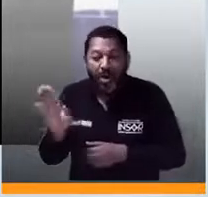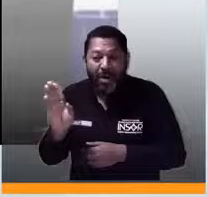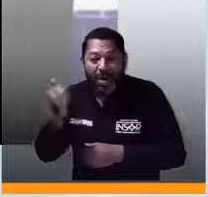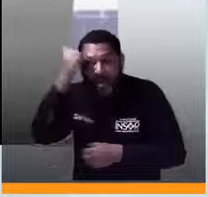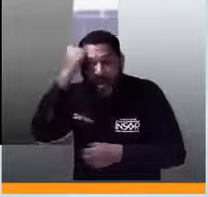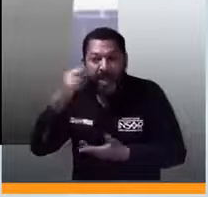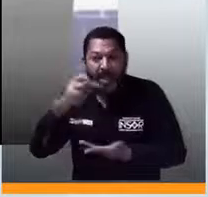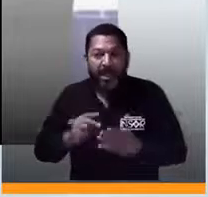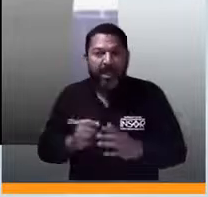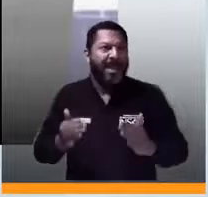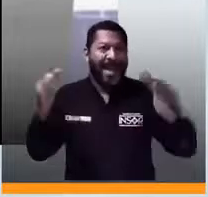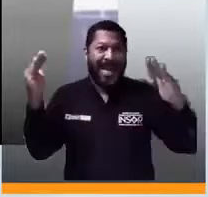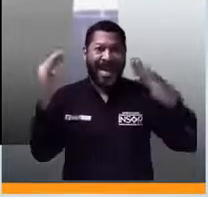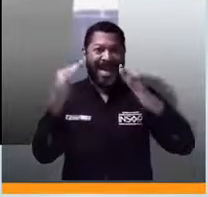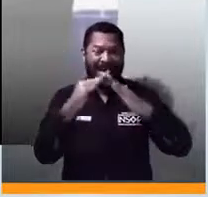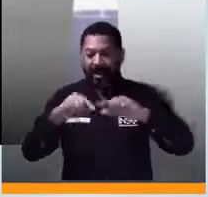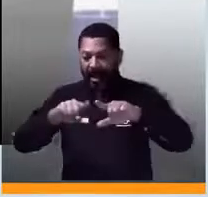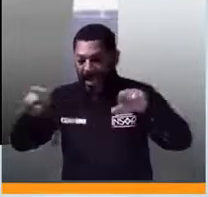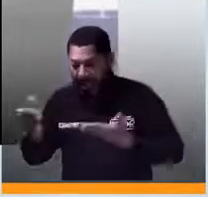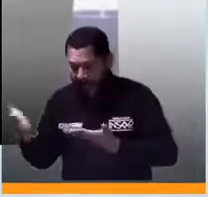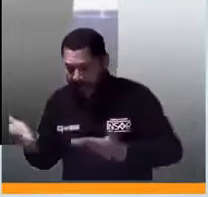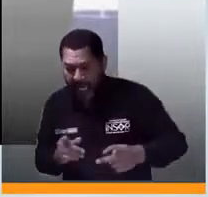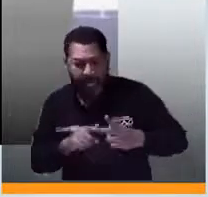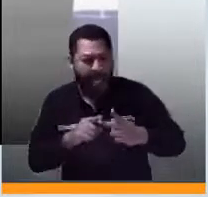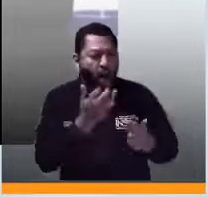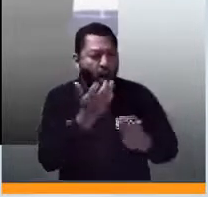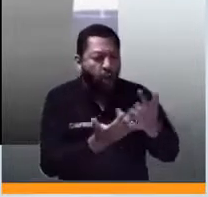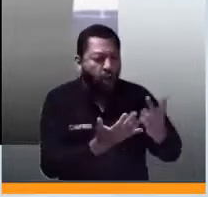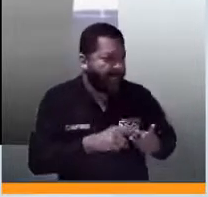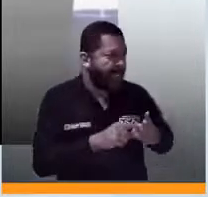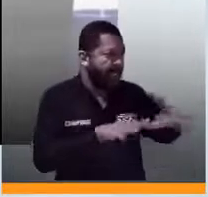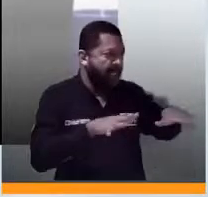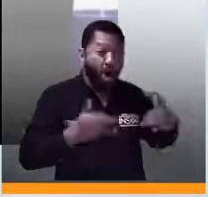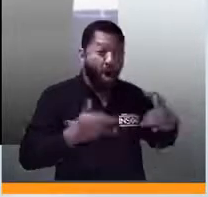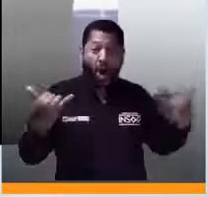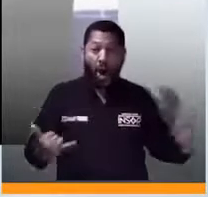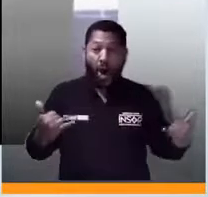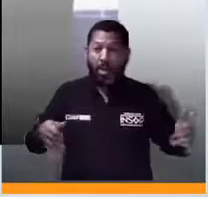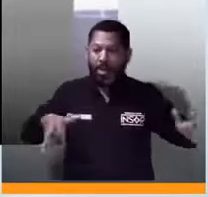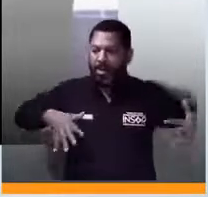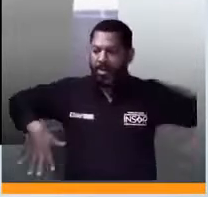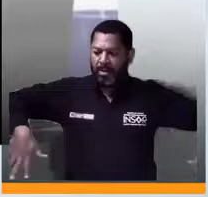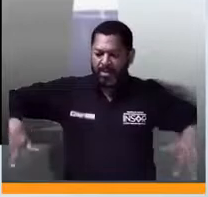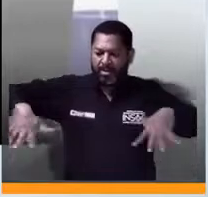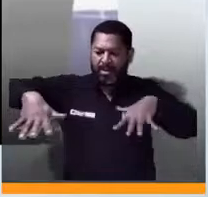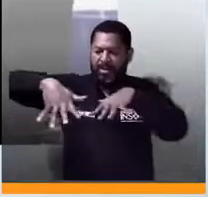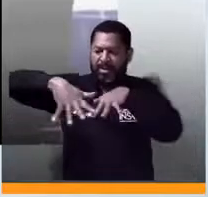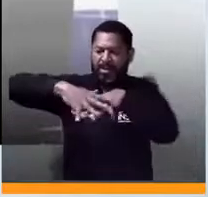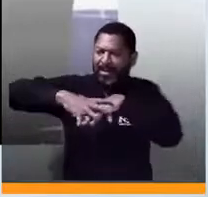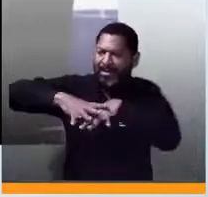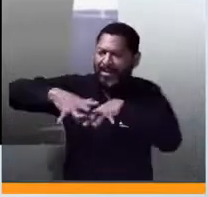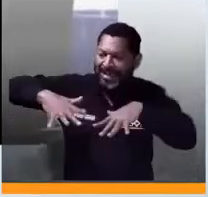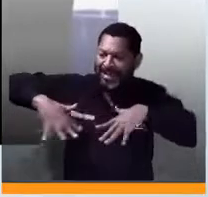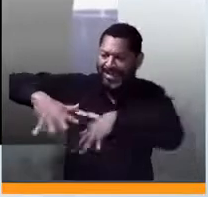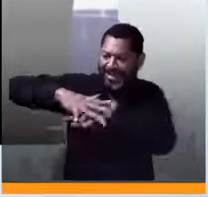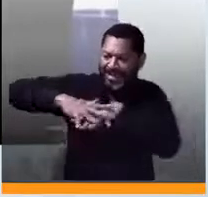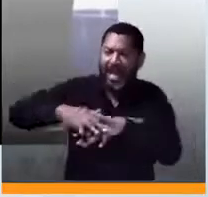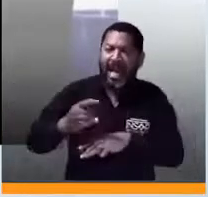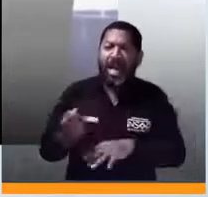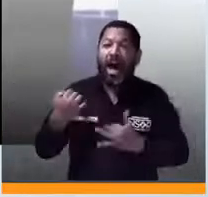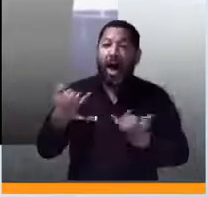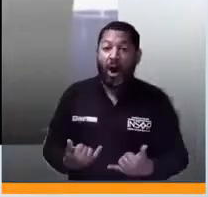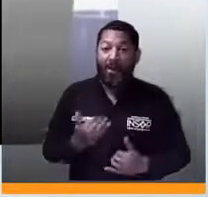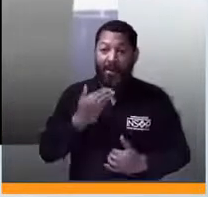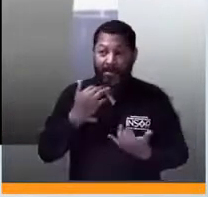sus cuartos, sus cocinas, han invadido todos los espacios. Hoy somos una gran red interconectada donde hace unos días